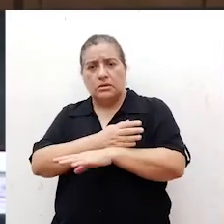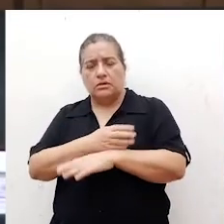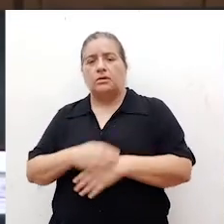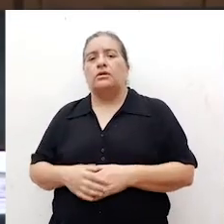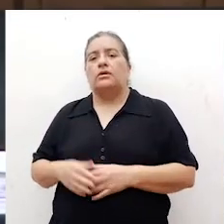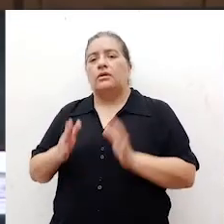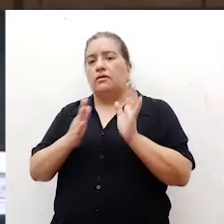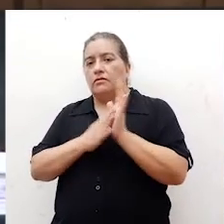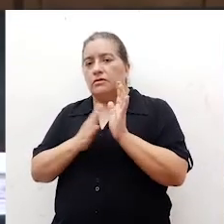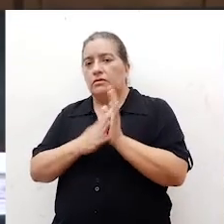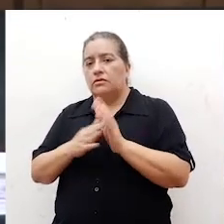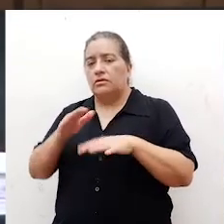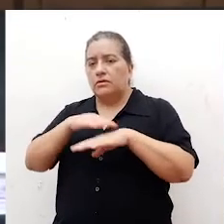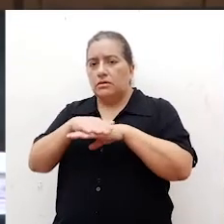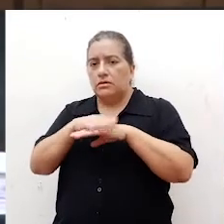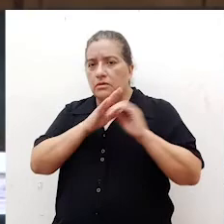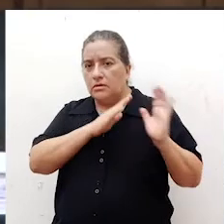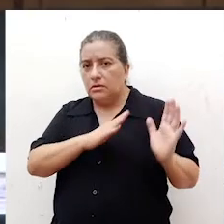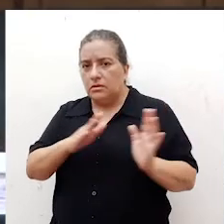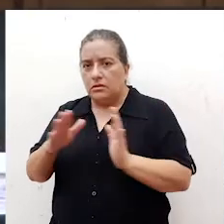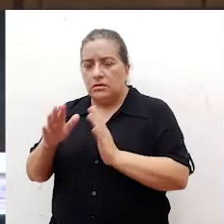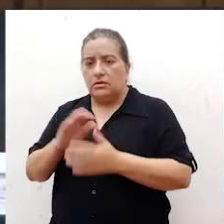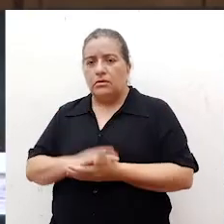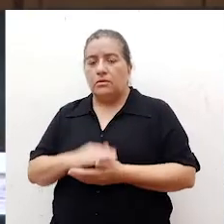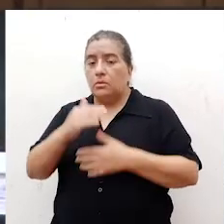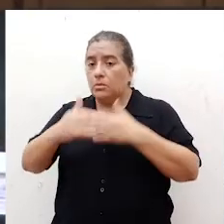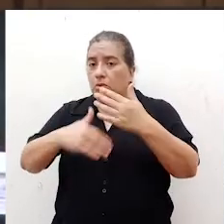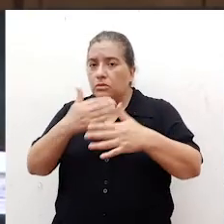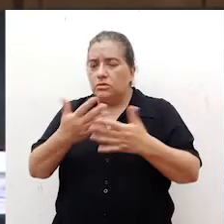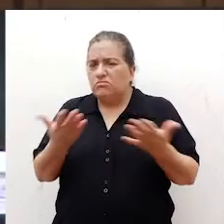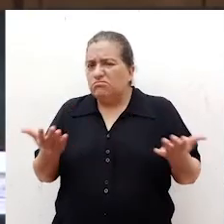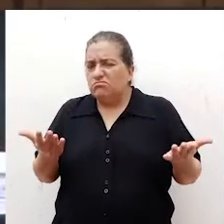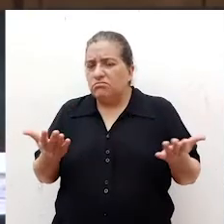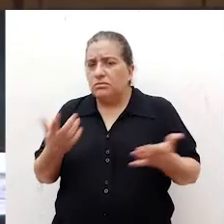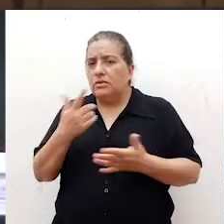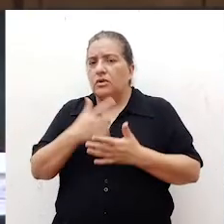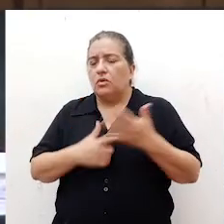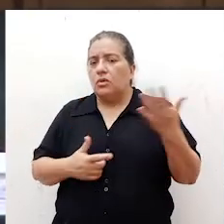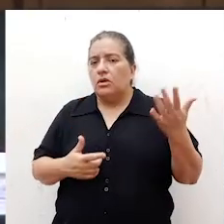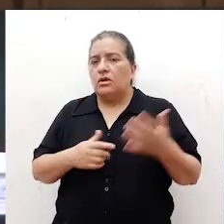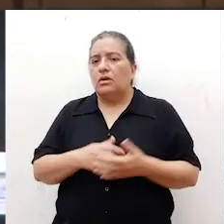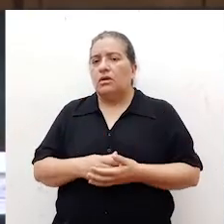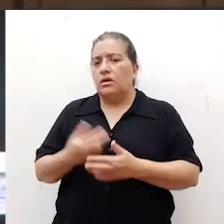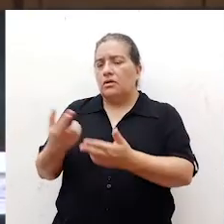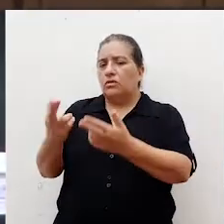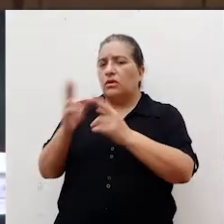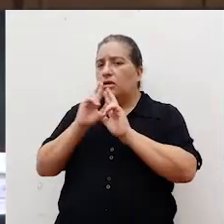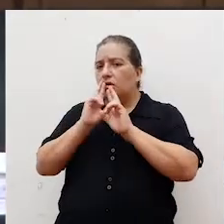probablemente se puedan alegar 1000 argumentos, pero el día que haya vacuna,